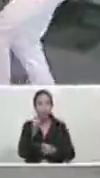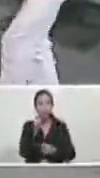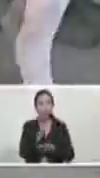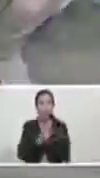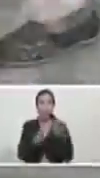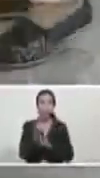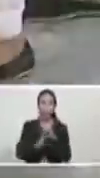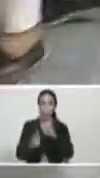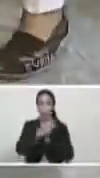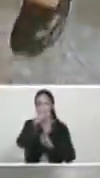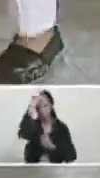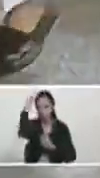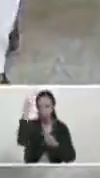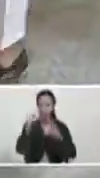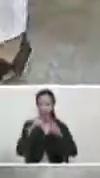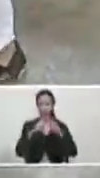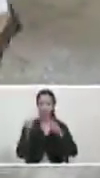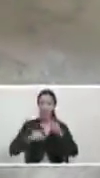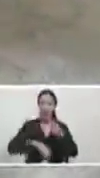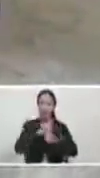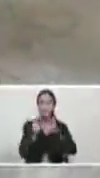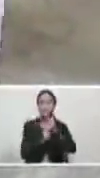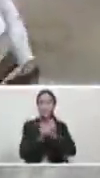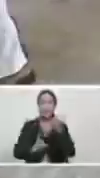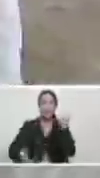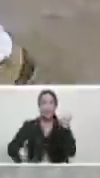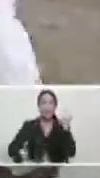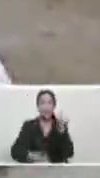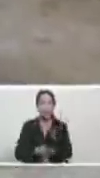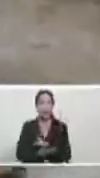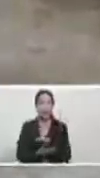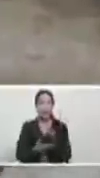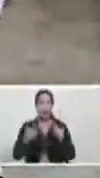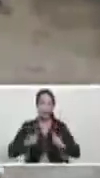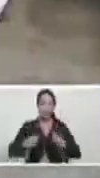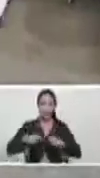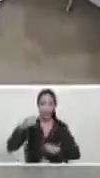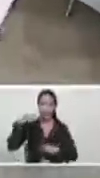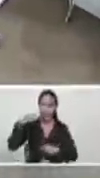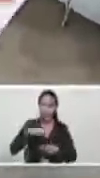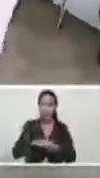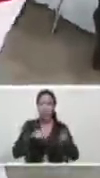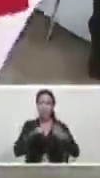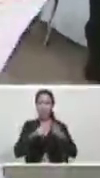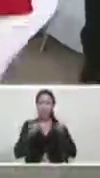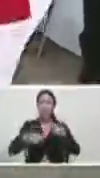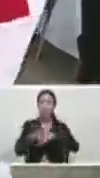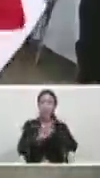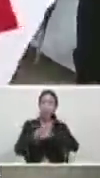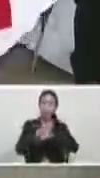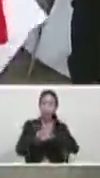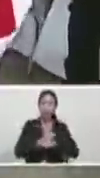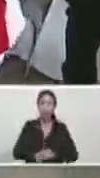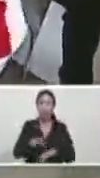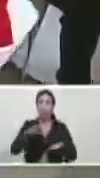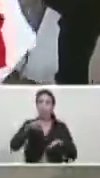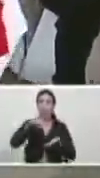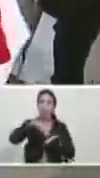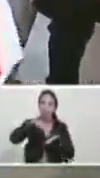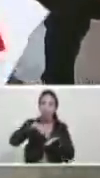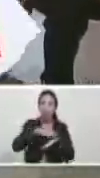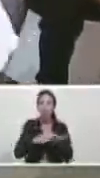Aissami, el vicepresidente sectorial Aristóbulo Turis, el gobernador Héctor Rodríguez y el ministro para la